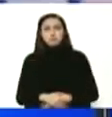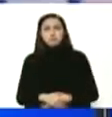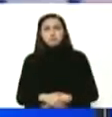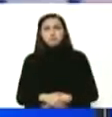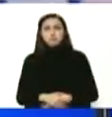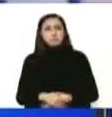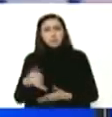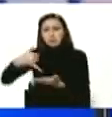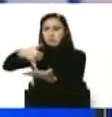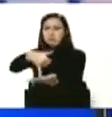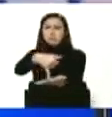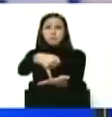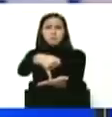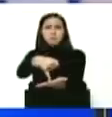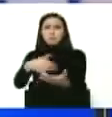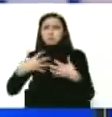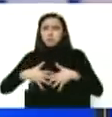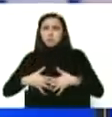Tan valiente.